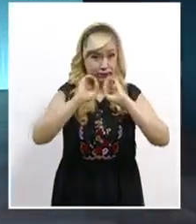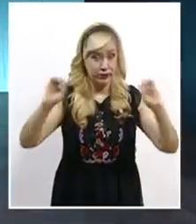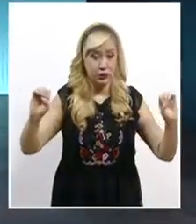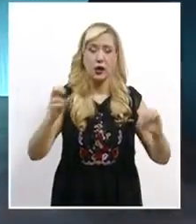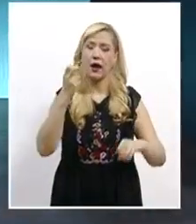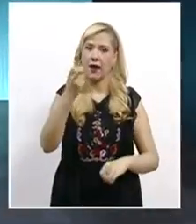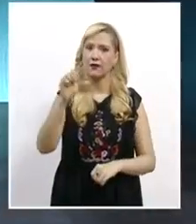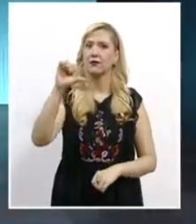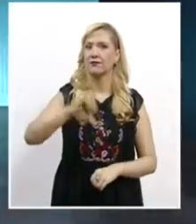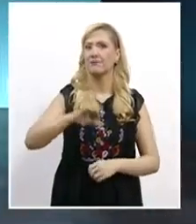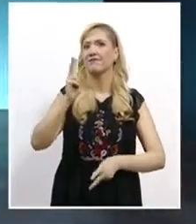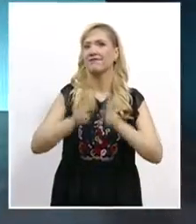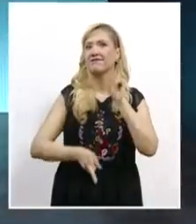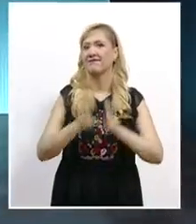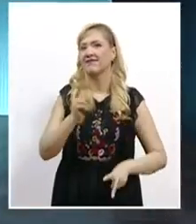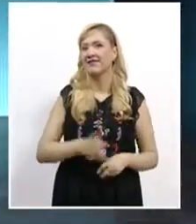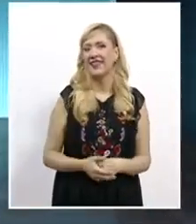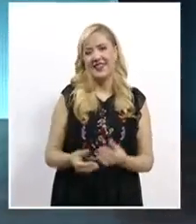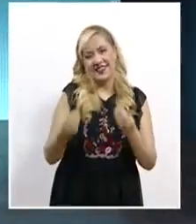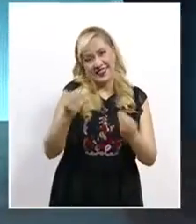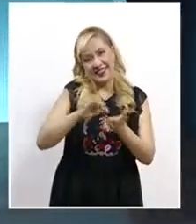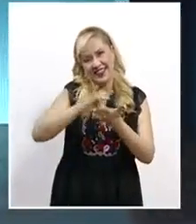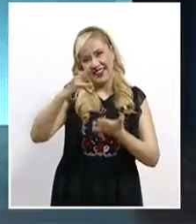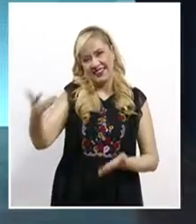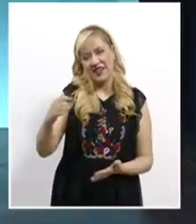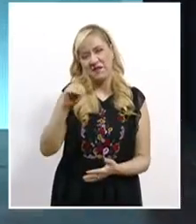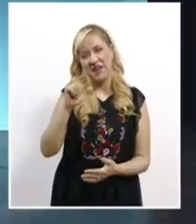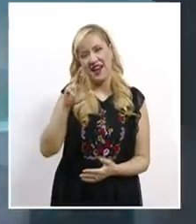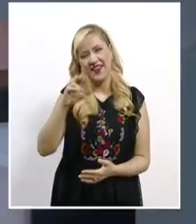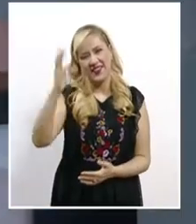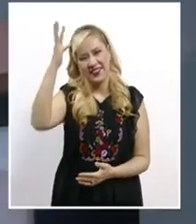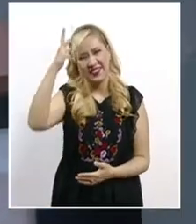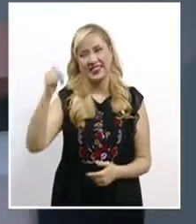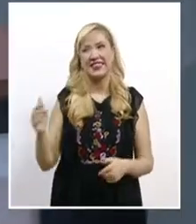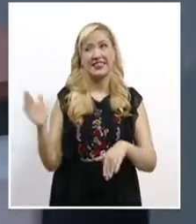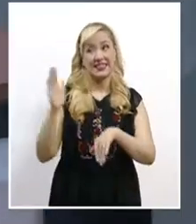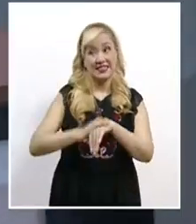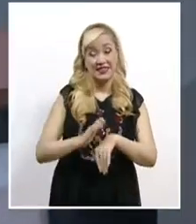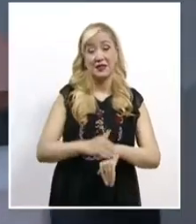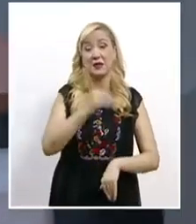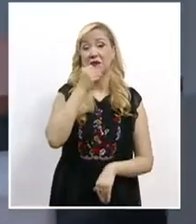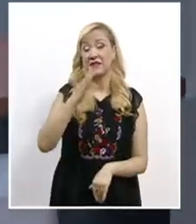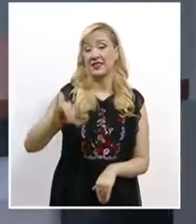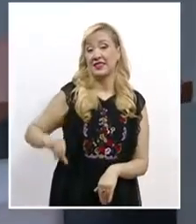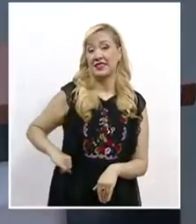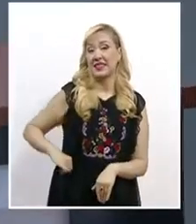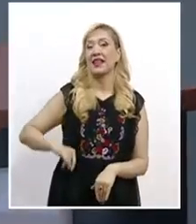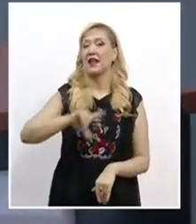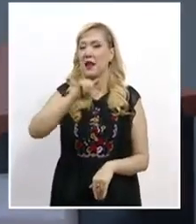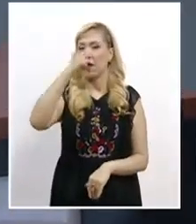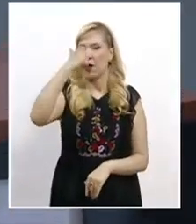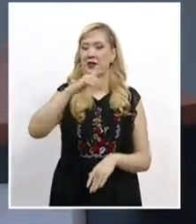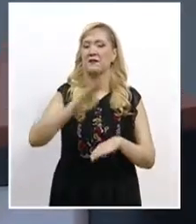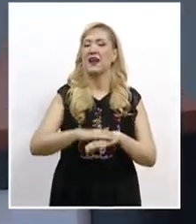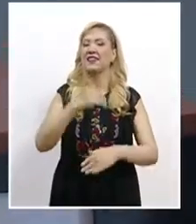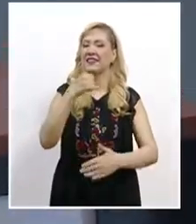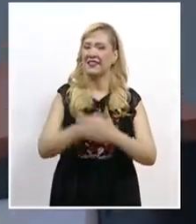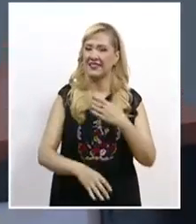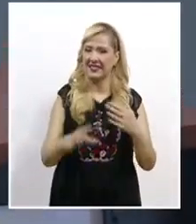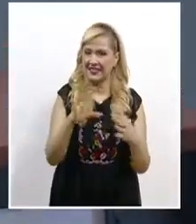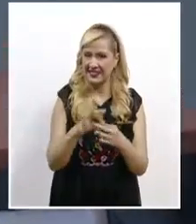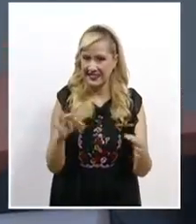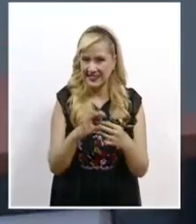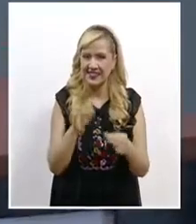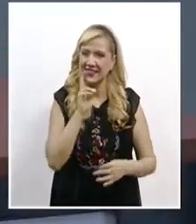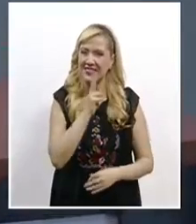sesión. Muchas gracias, Mario, por tu reporte y los detalles de esta información en el noticiario nocturno. Y en otro tema,